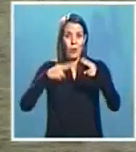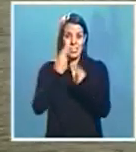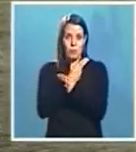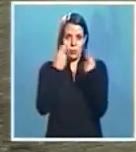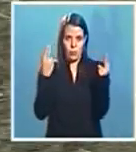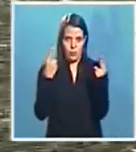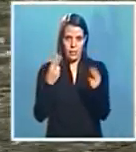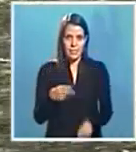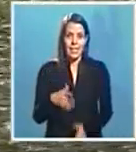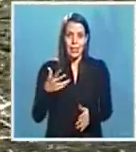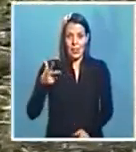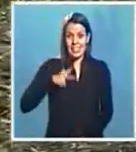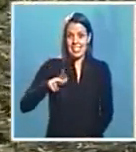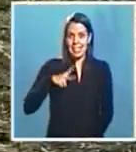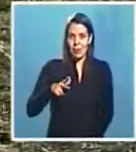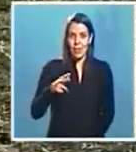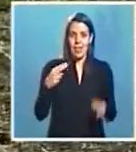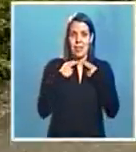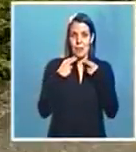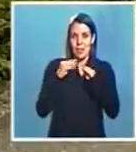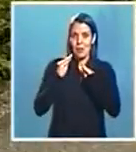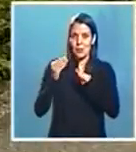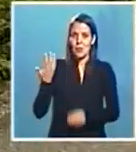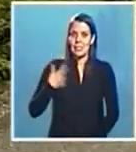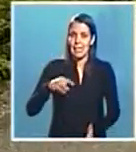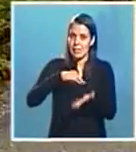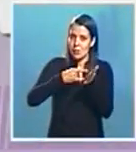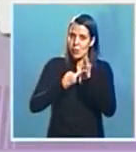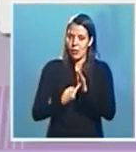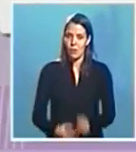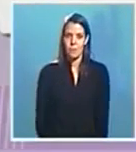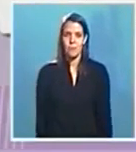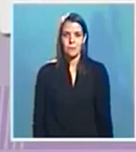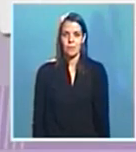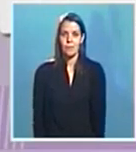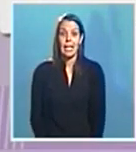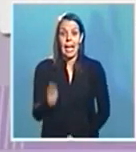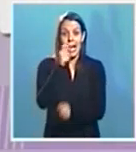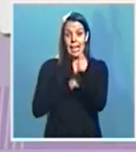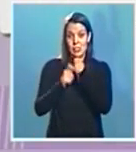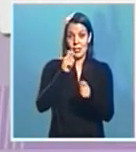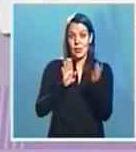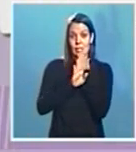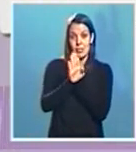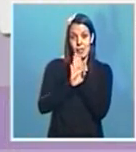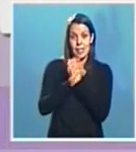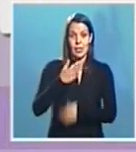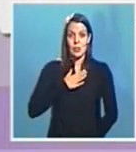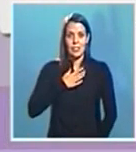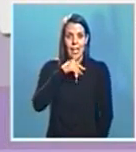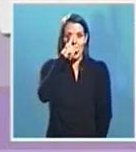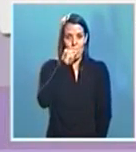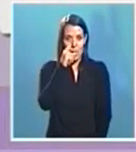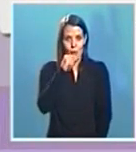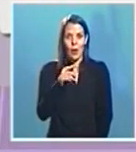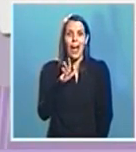arrastraba a Deputación co Concello Chantadino desde hai 18 anos. As asociacións de veciños da provincia contarán cunha